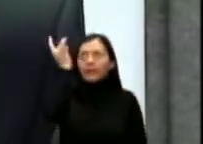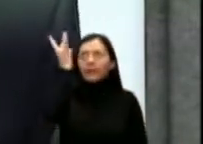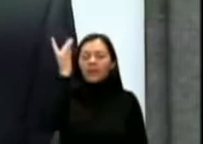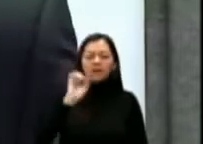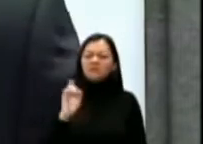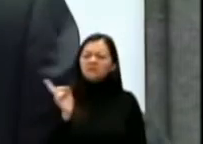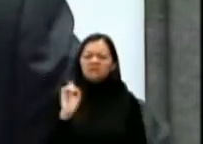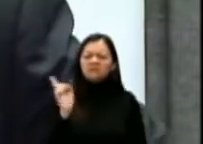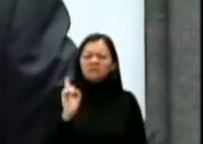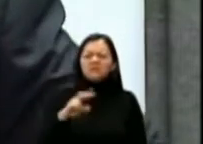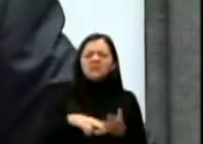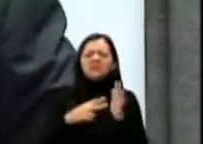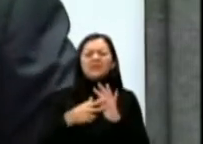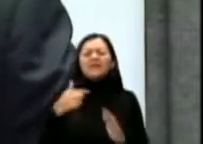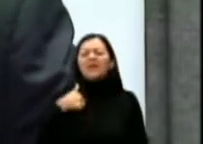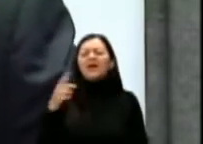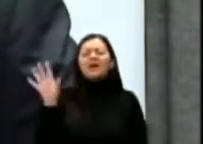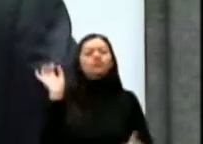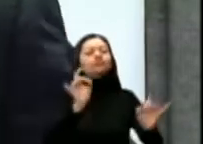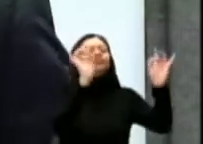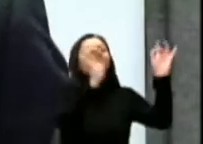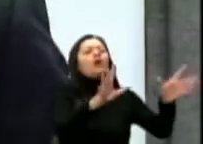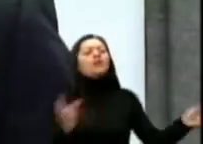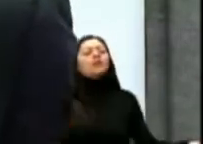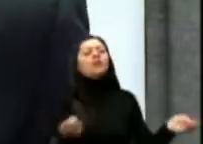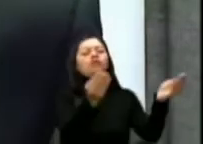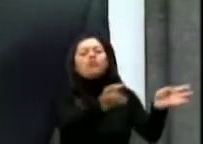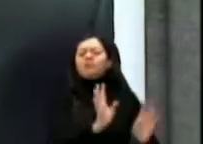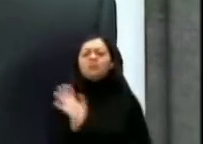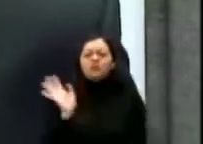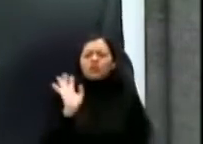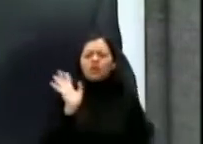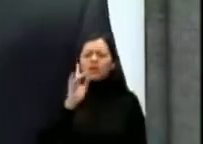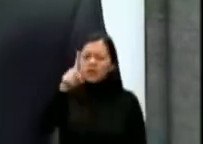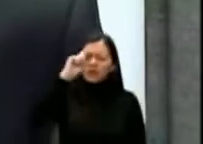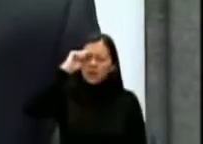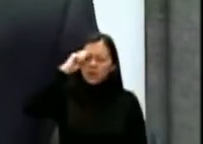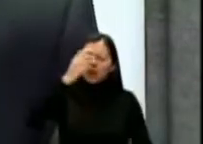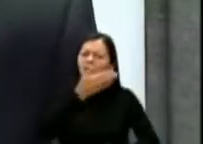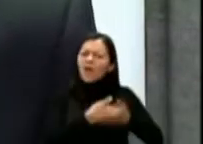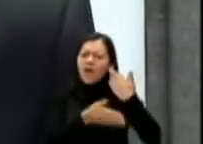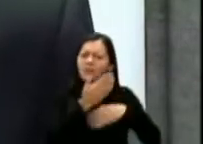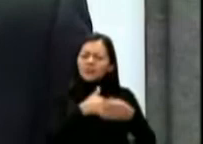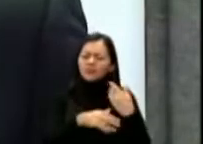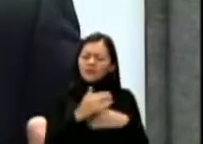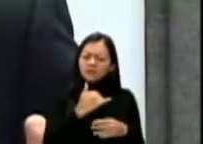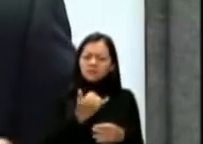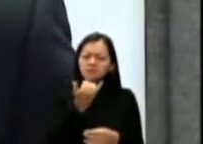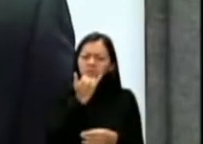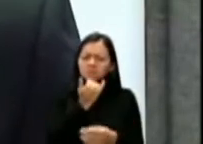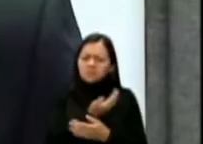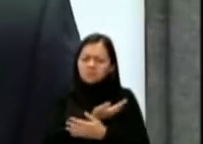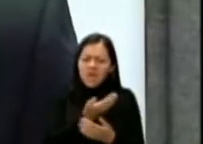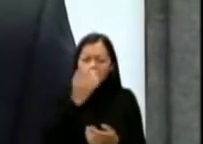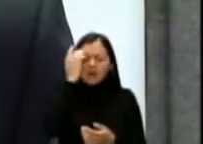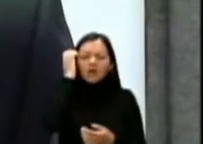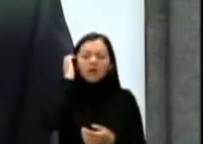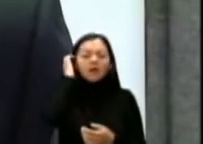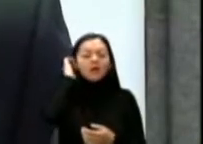azar queridos ciudadanos y ciudadanas amazónicas recordemos el pasado tan ahora